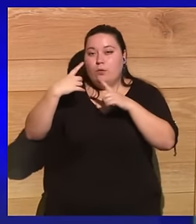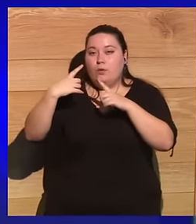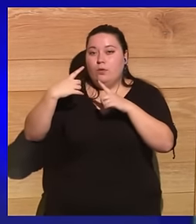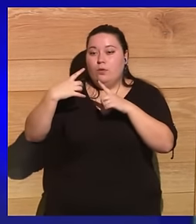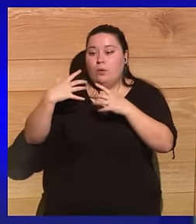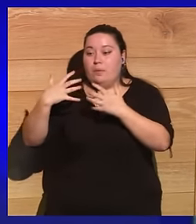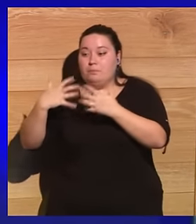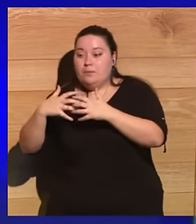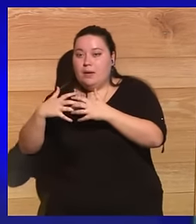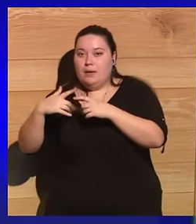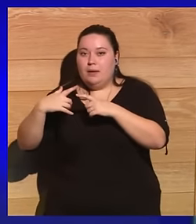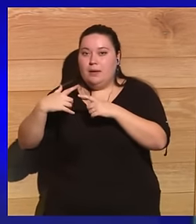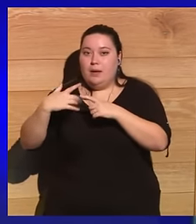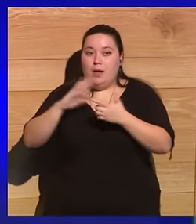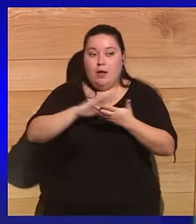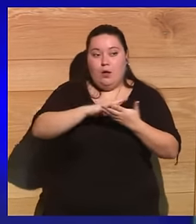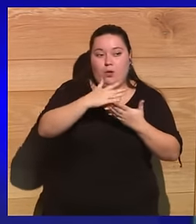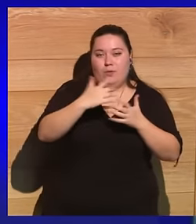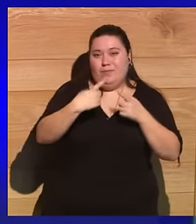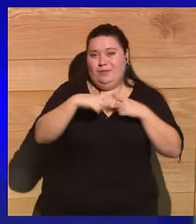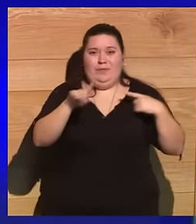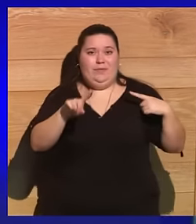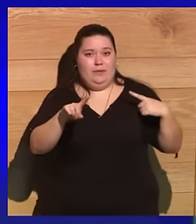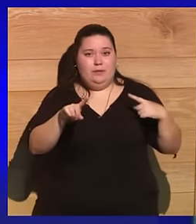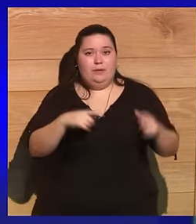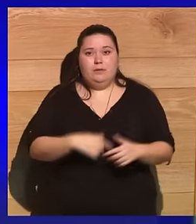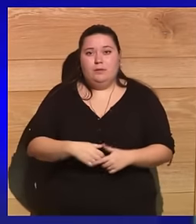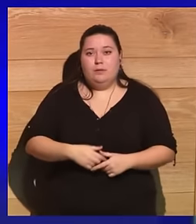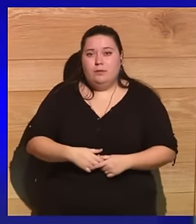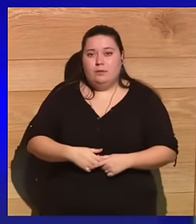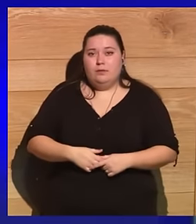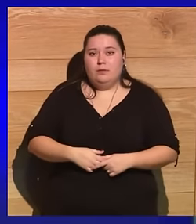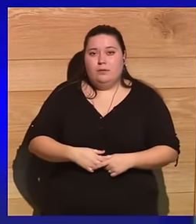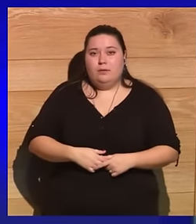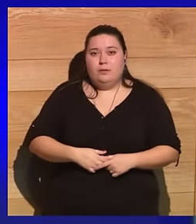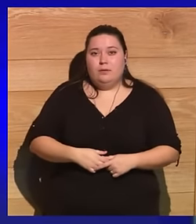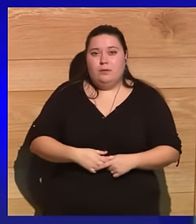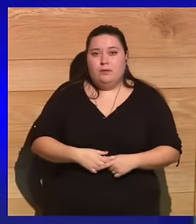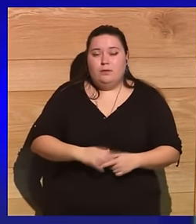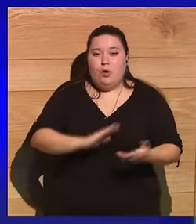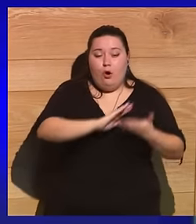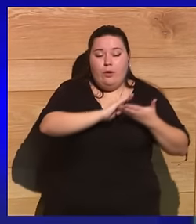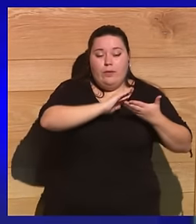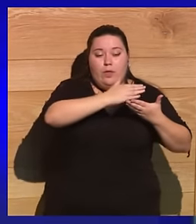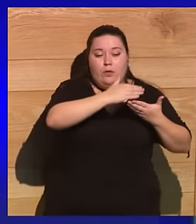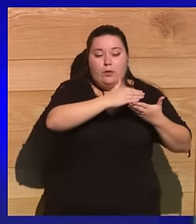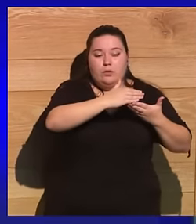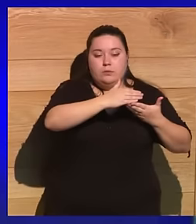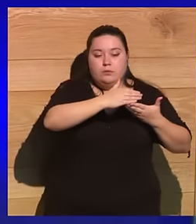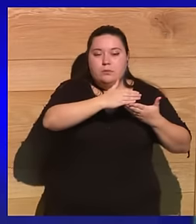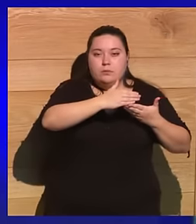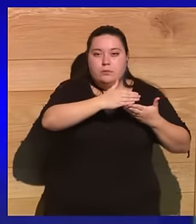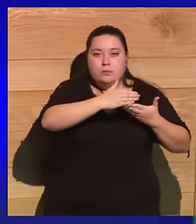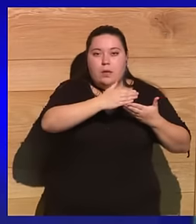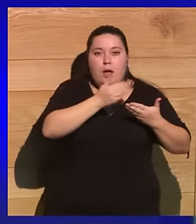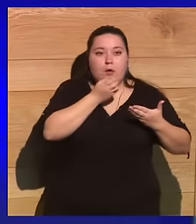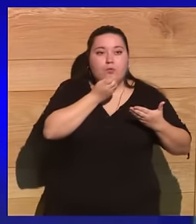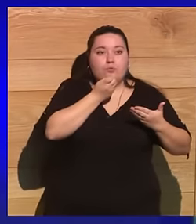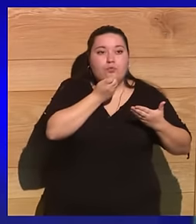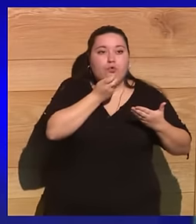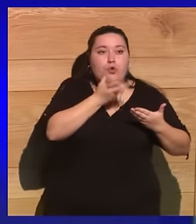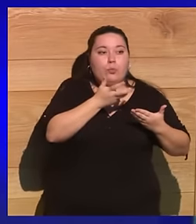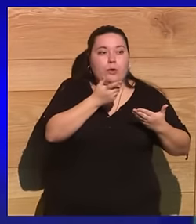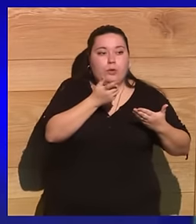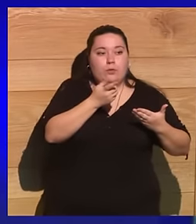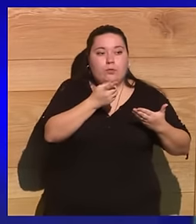como máquina a los ordenadores. En los ordenadores podemos, cuando hay variabilidad, podemos reducir el número, podemos